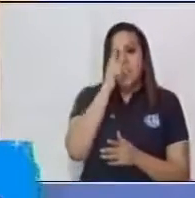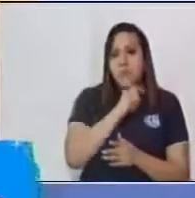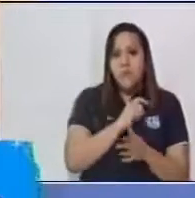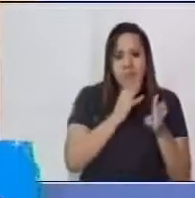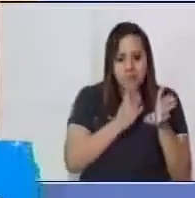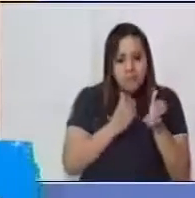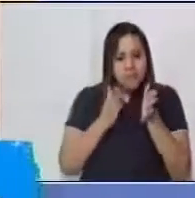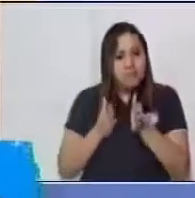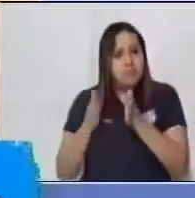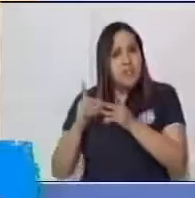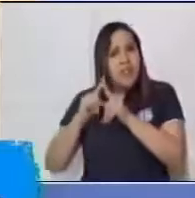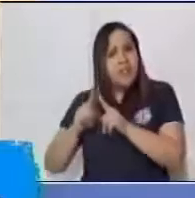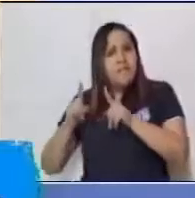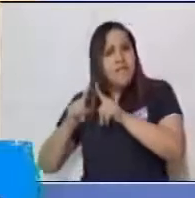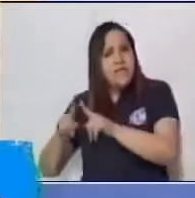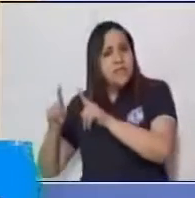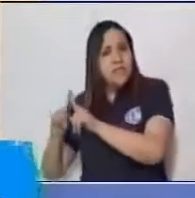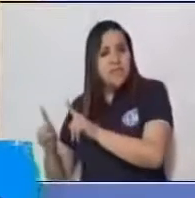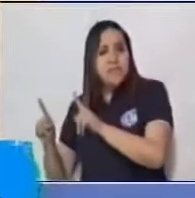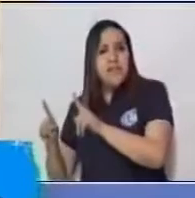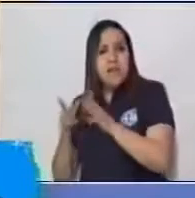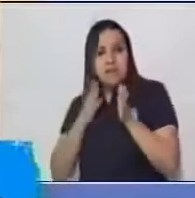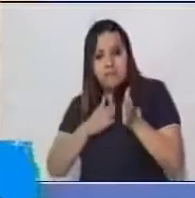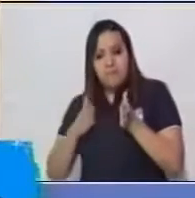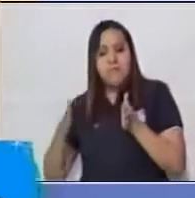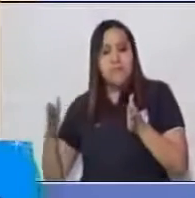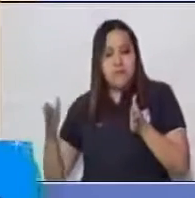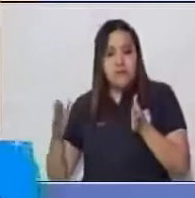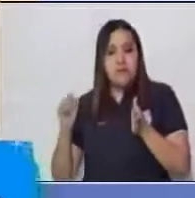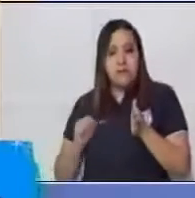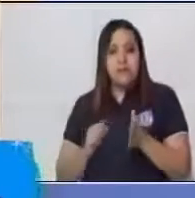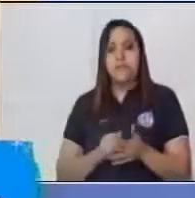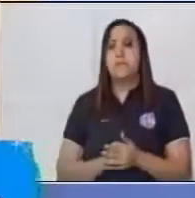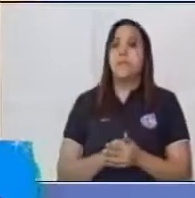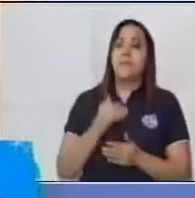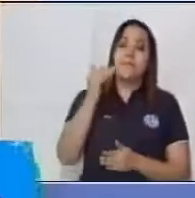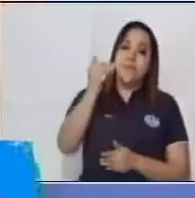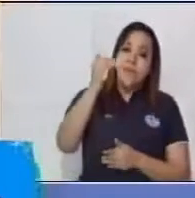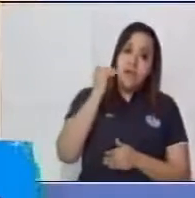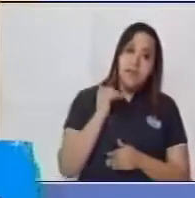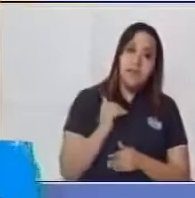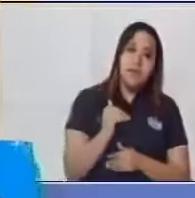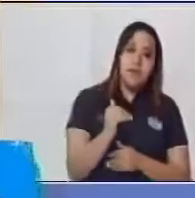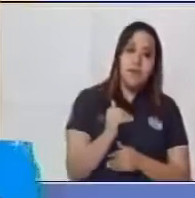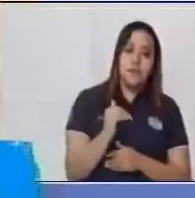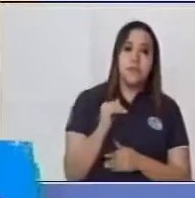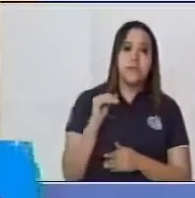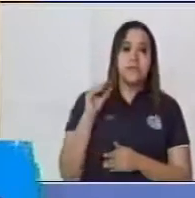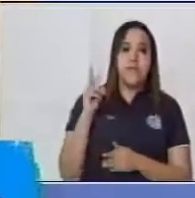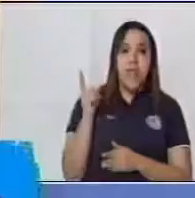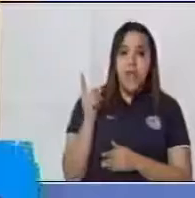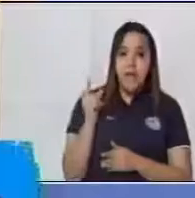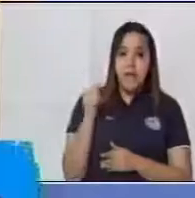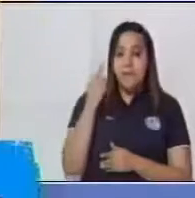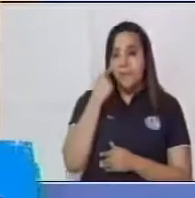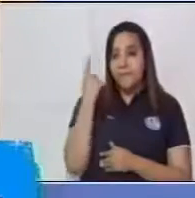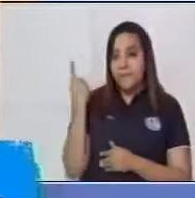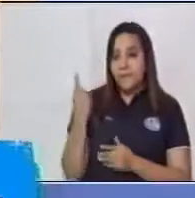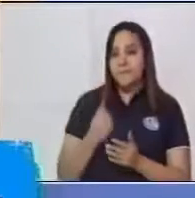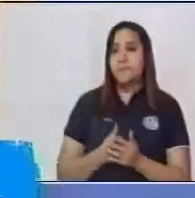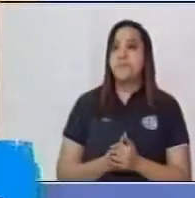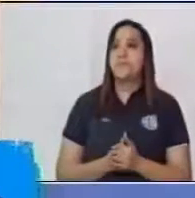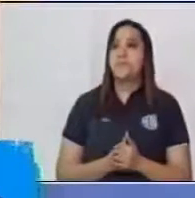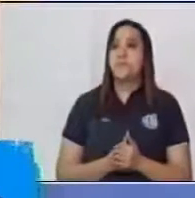hay un diferencial constante. Ahora veamos el cuarto ejemplo. Veamos la cuarta